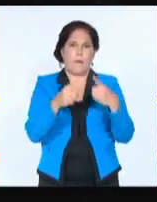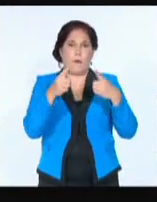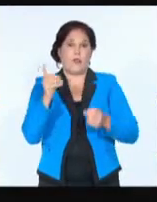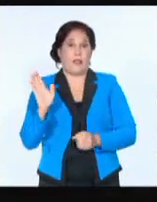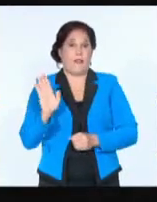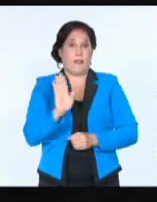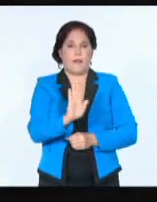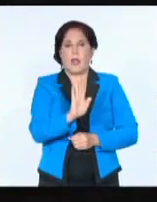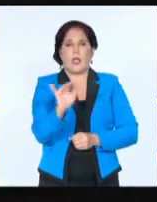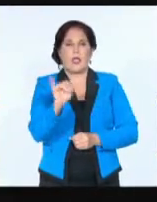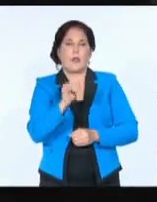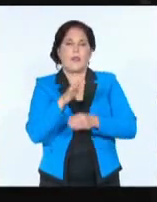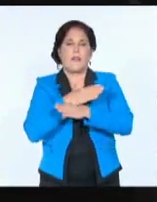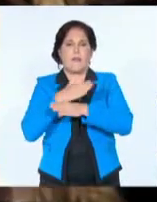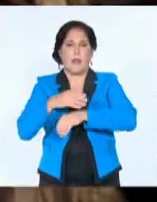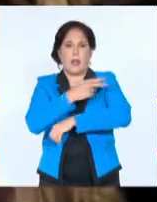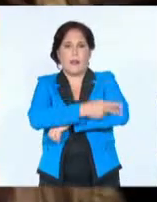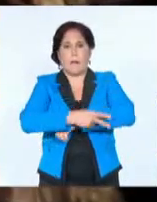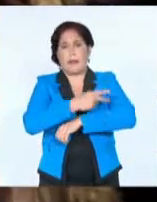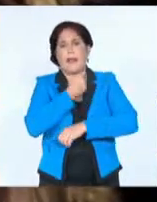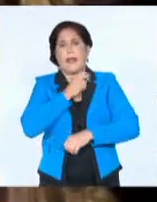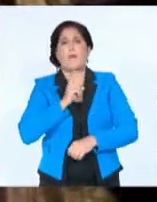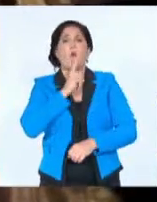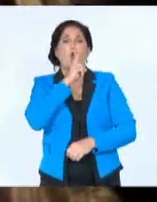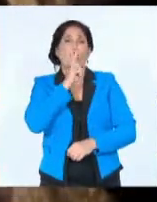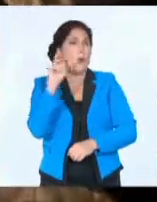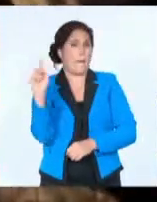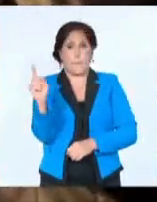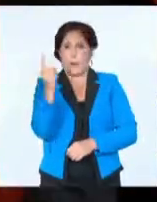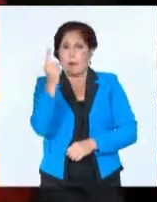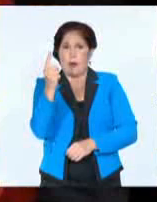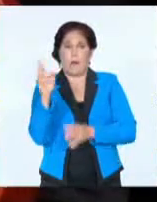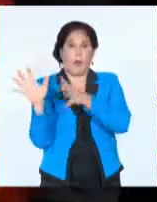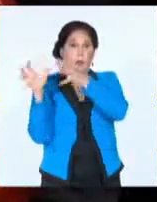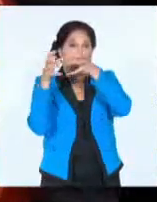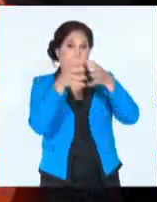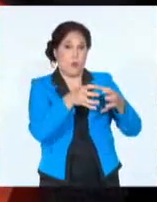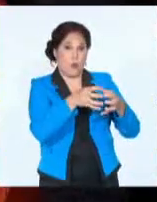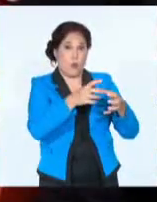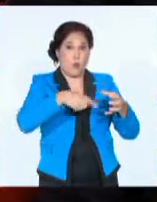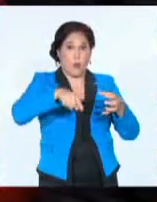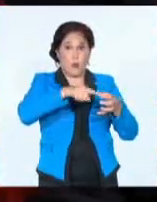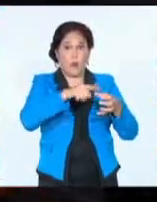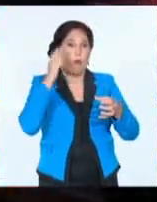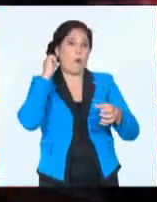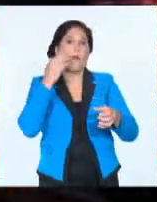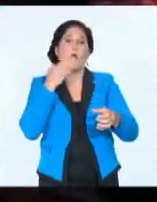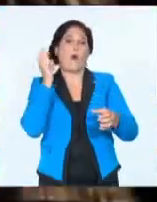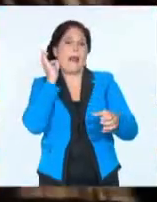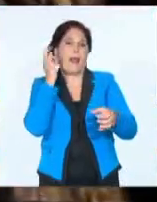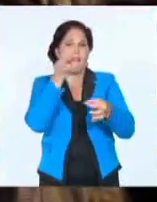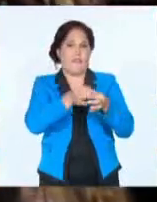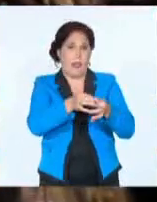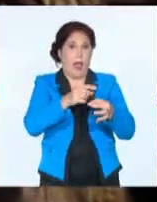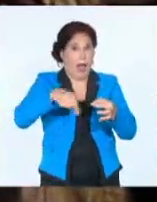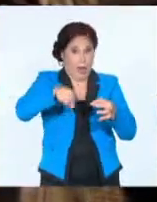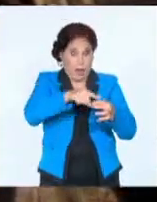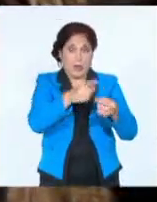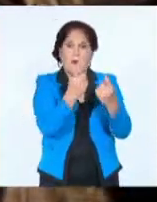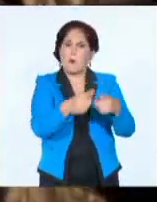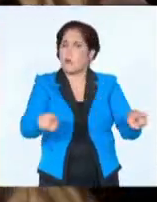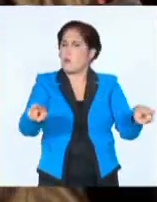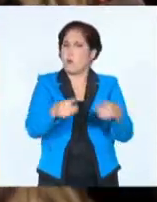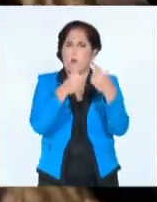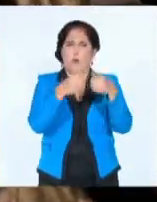desde Tegucigalpa, Honduras, a donde llegaron por primera vez. El grupo liderado por Israel Rojas y Joel Martínez animarán la noche